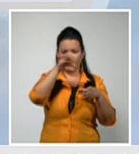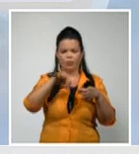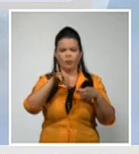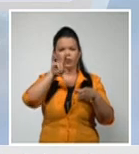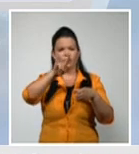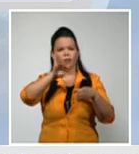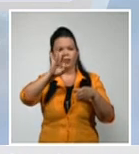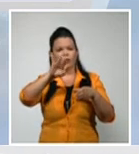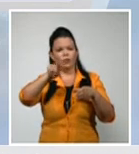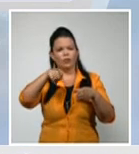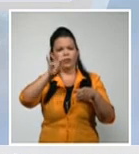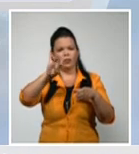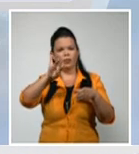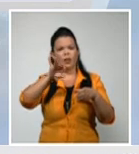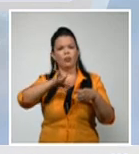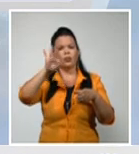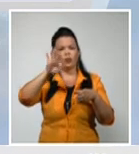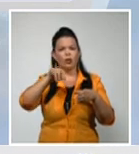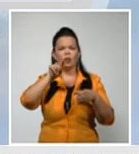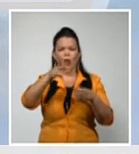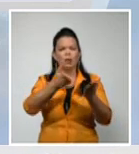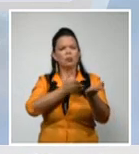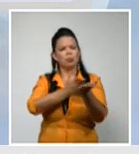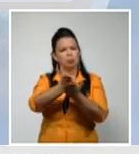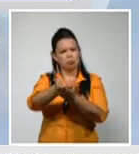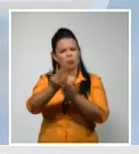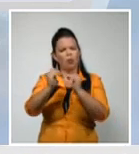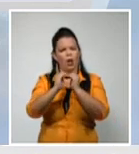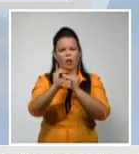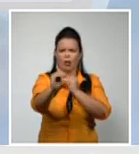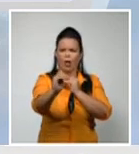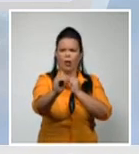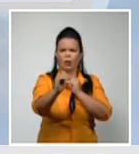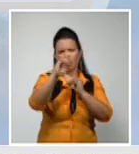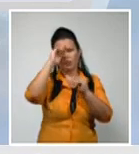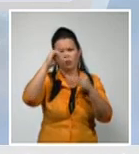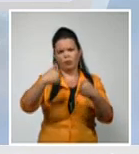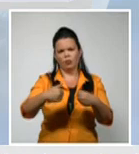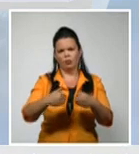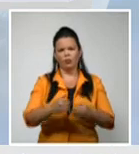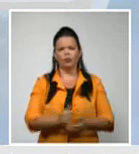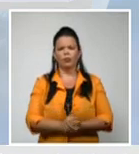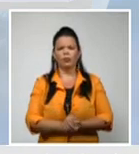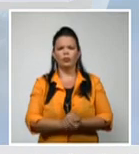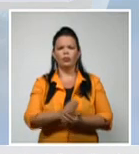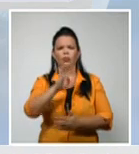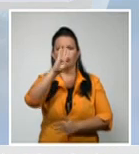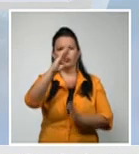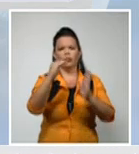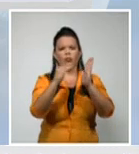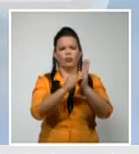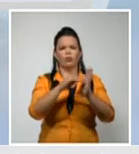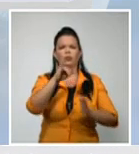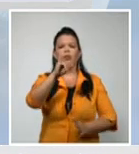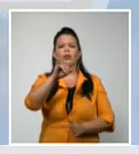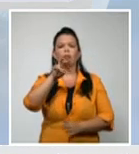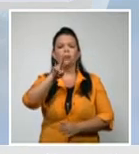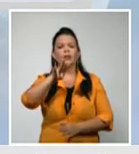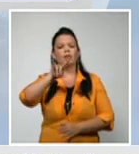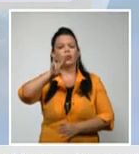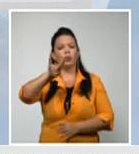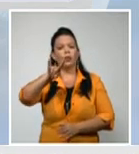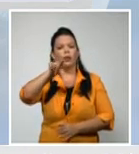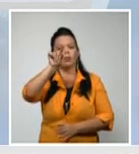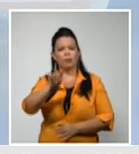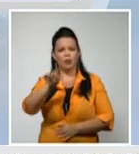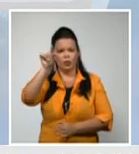98,7% con una evolución clínica estable. Estamos hablando de 4.629 personas que